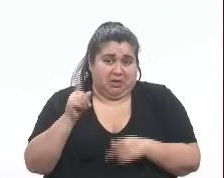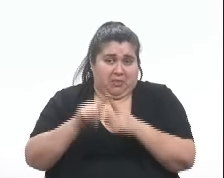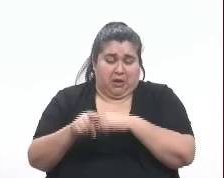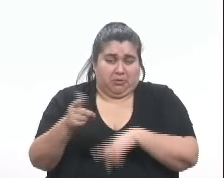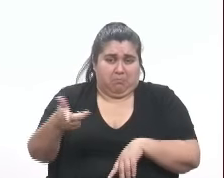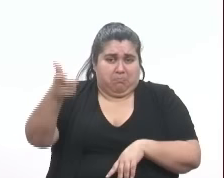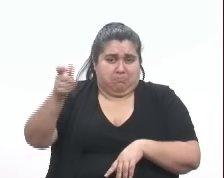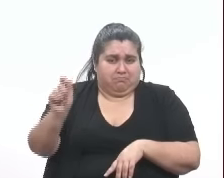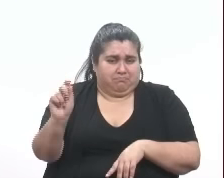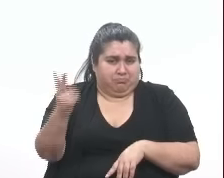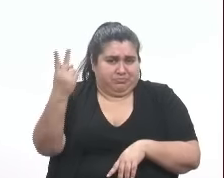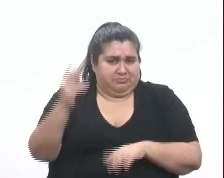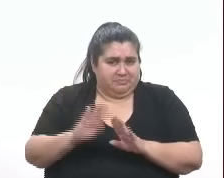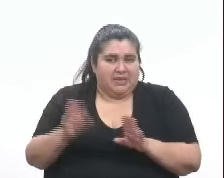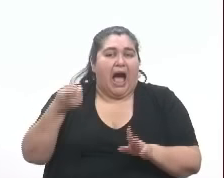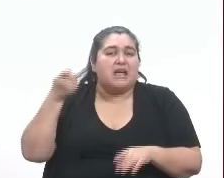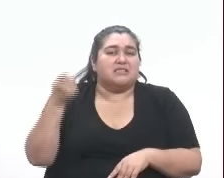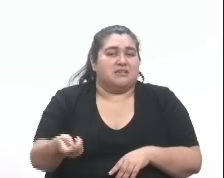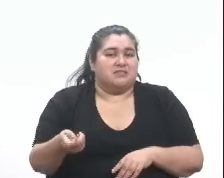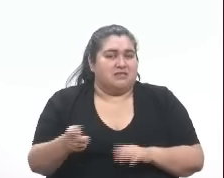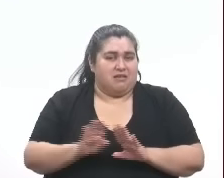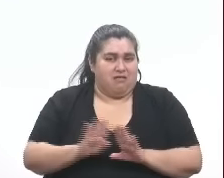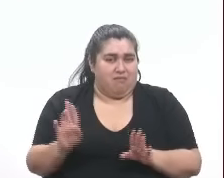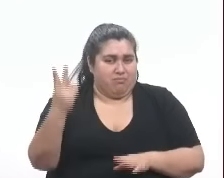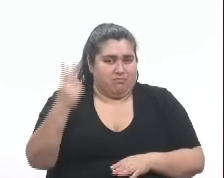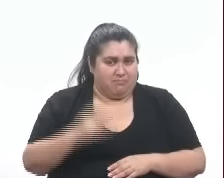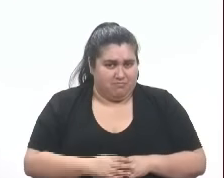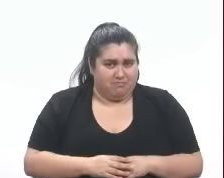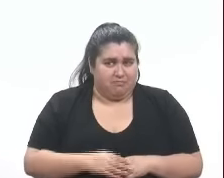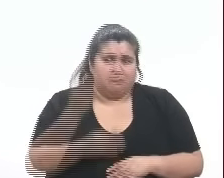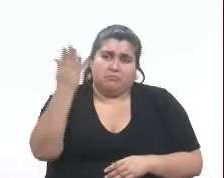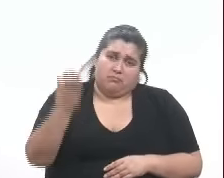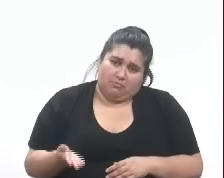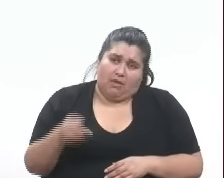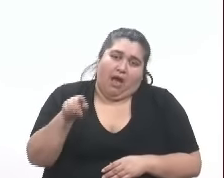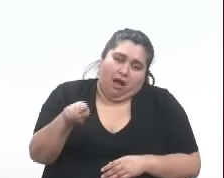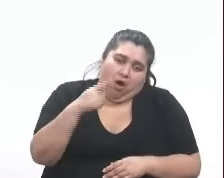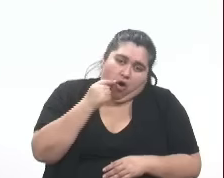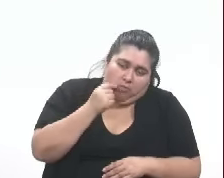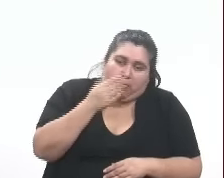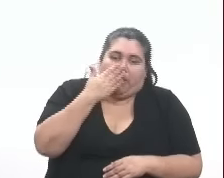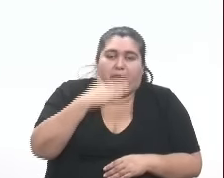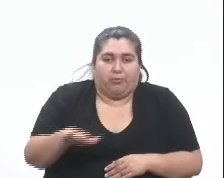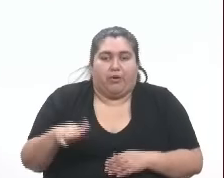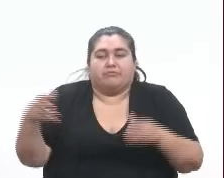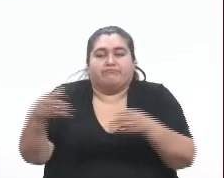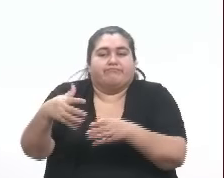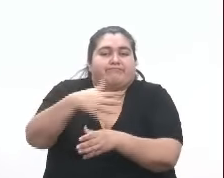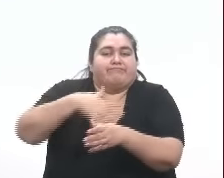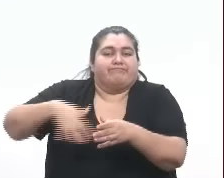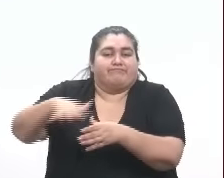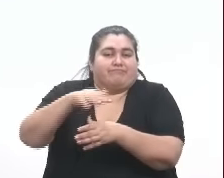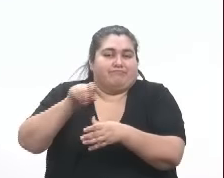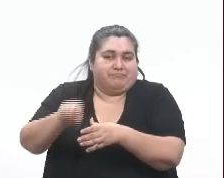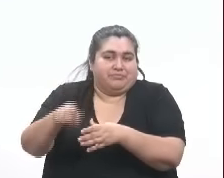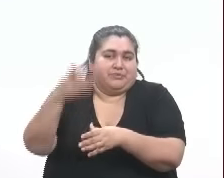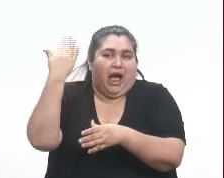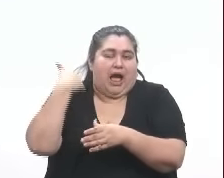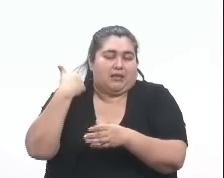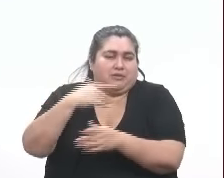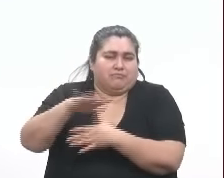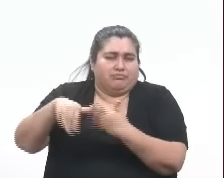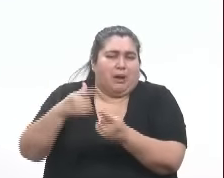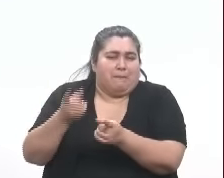mataron. Lo asesinaron. A él y obviamente a toda la gente que, según ellos, estuvieron en esa revuelta. Una